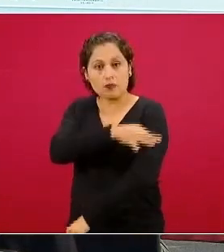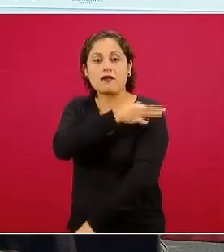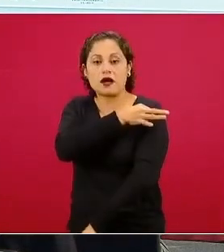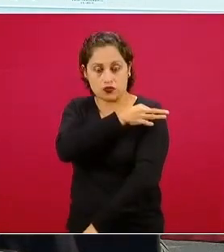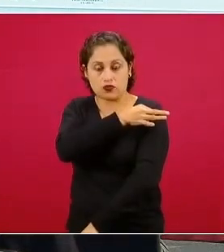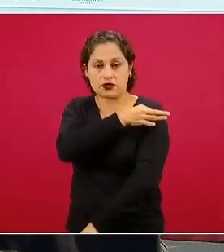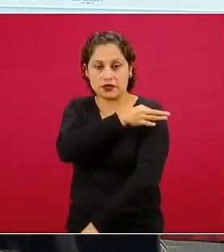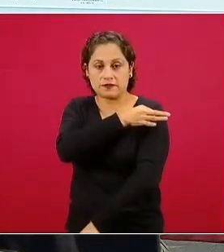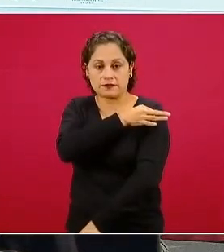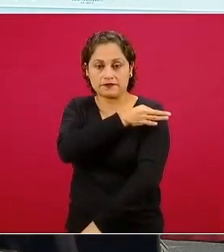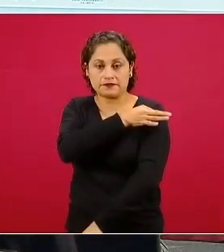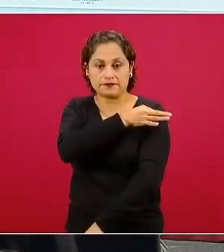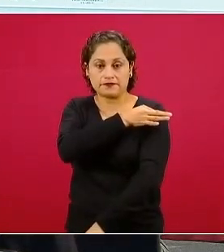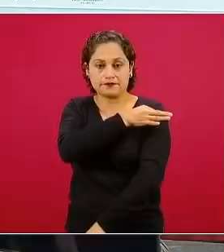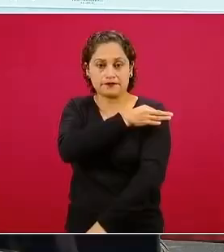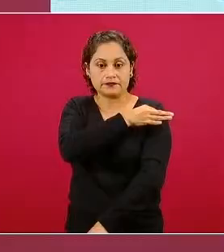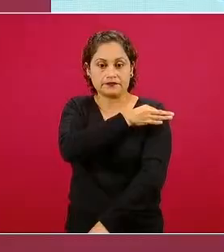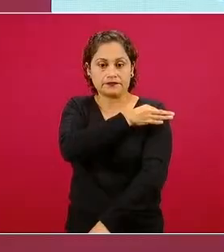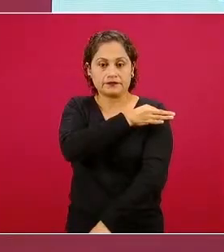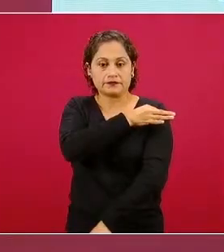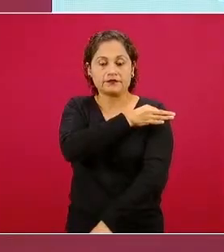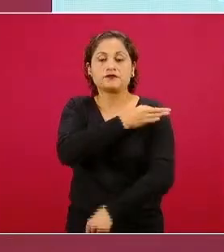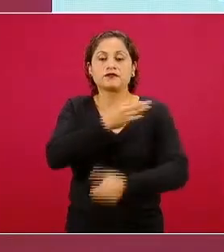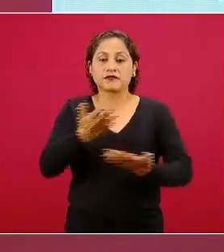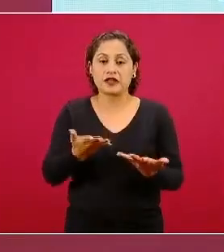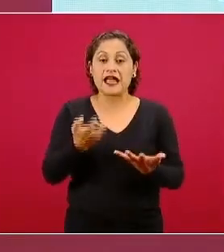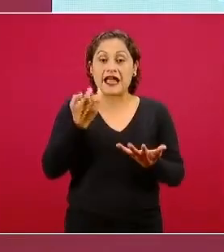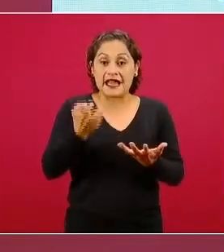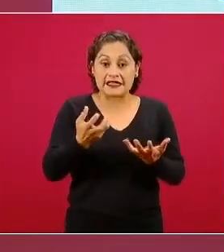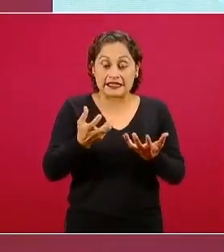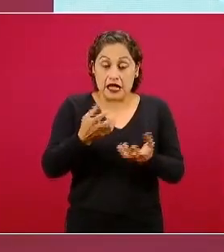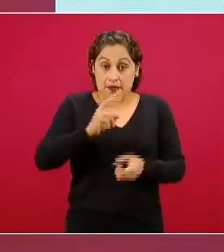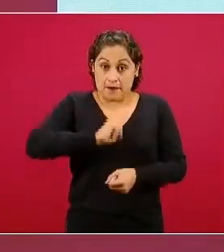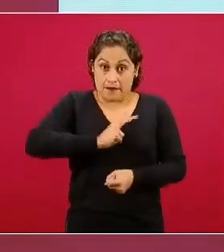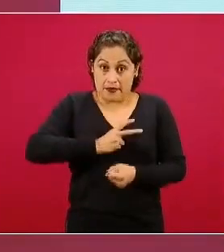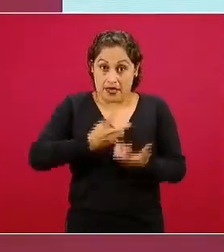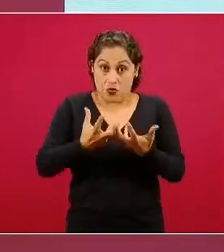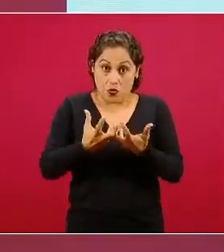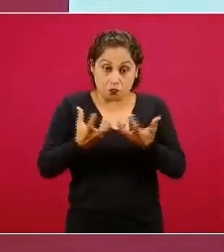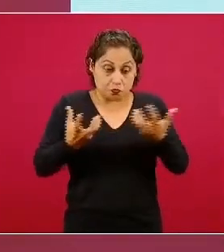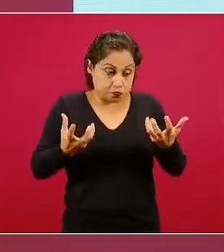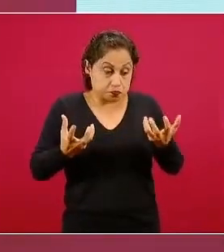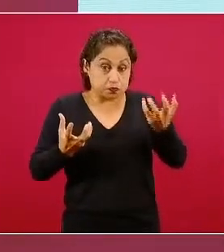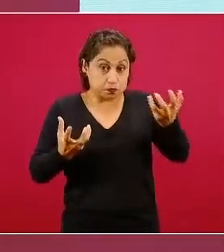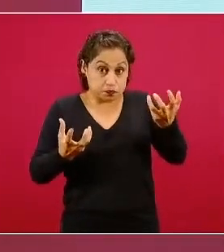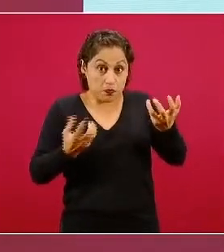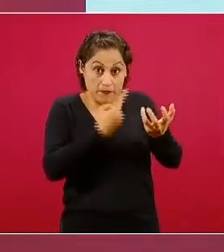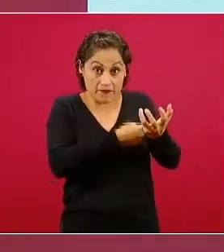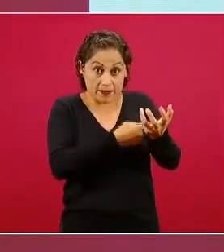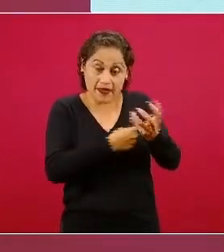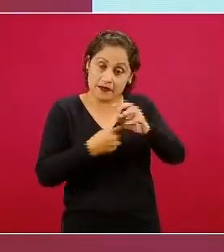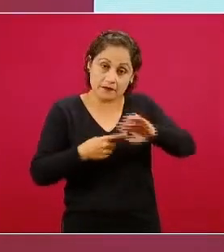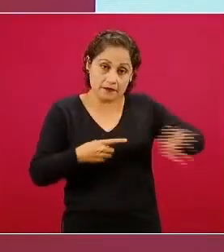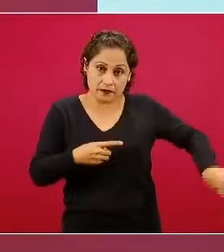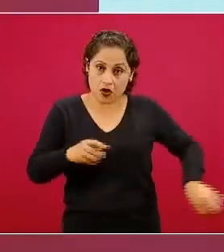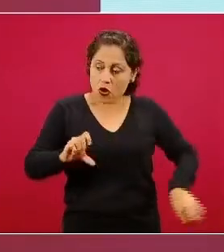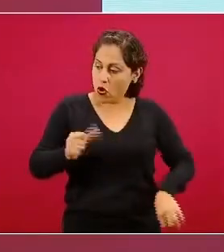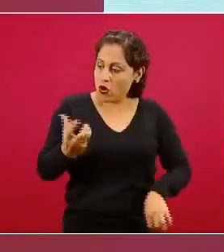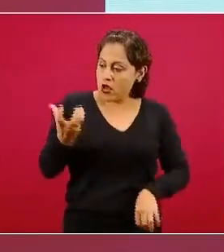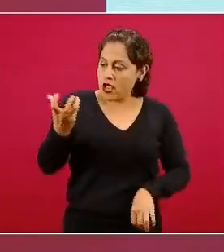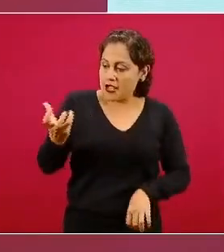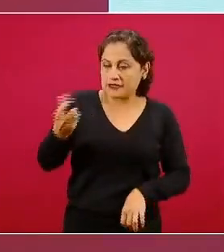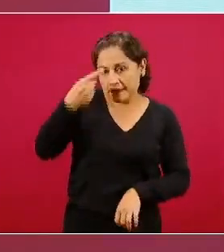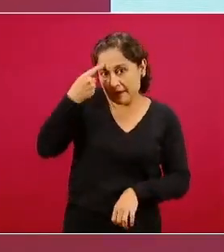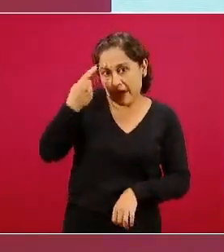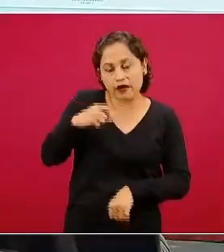producen que generan anticuerpos, no las que producen la enfermedad. Entonces, la vacuna no produce